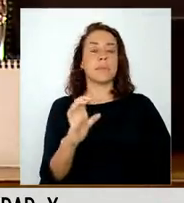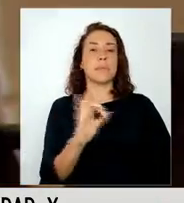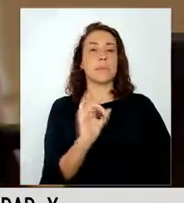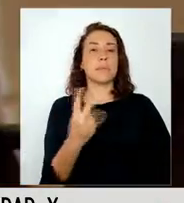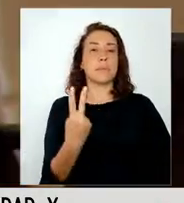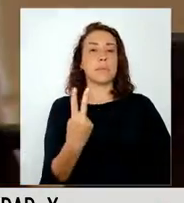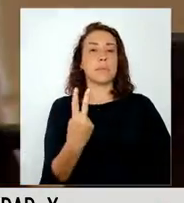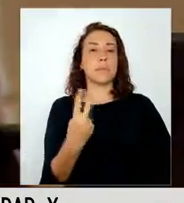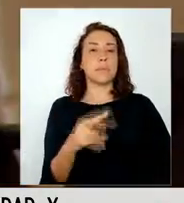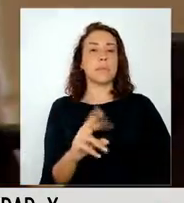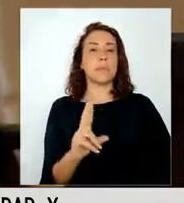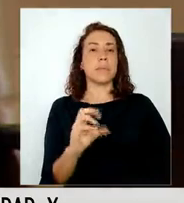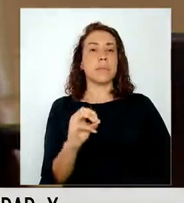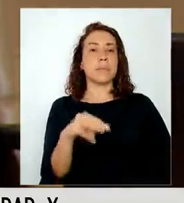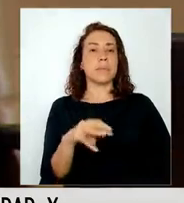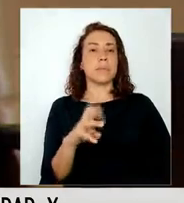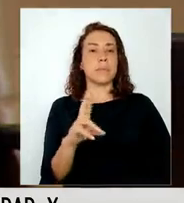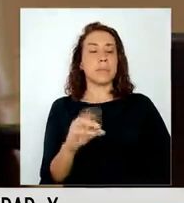Romero